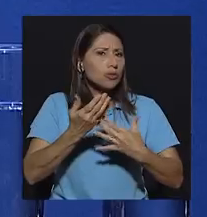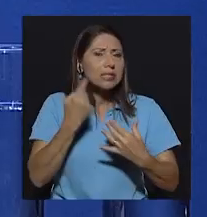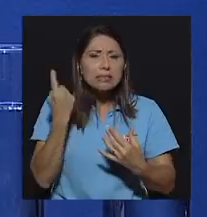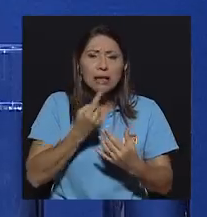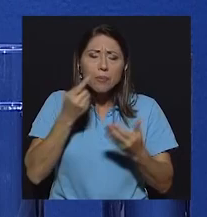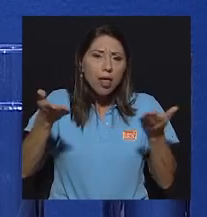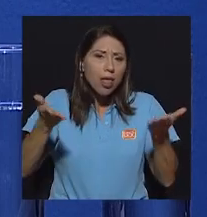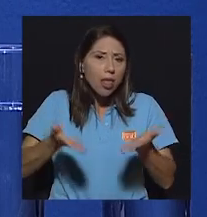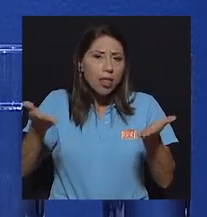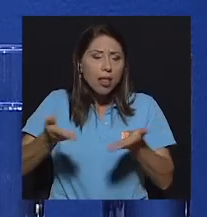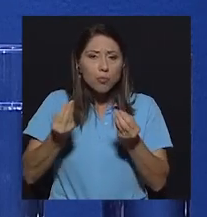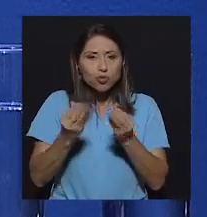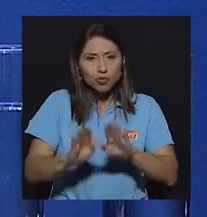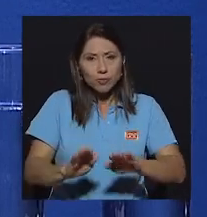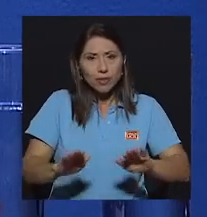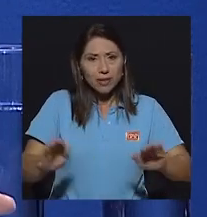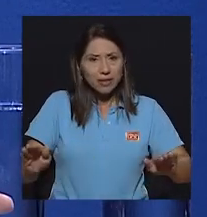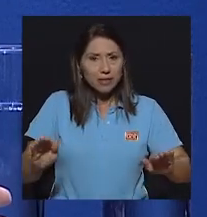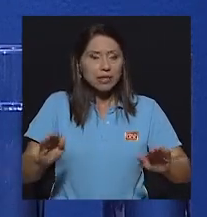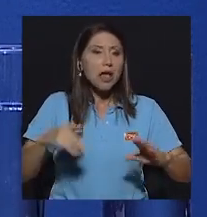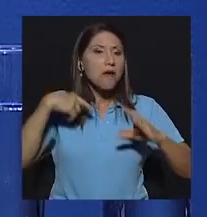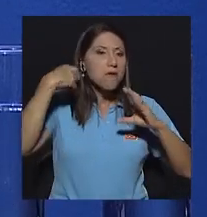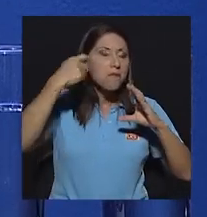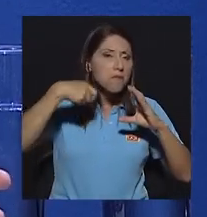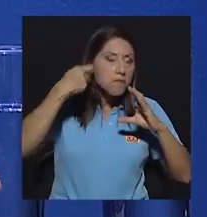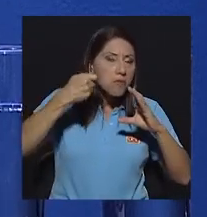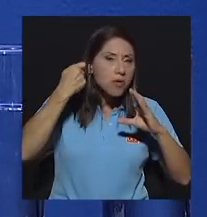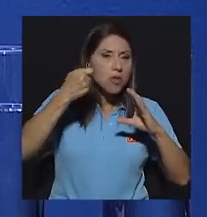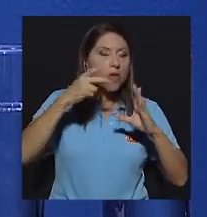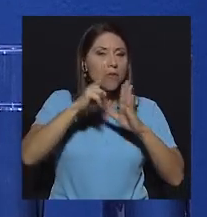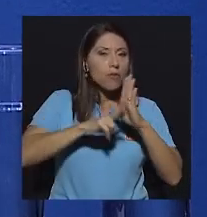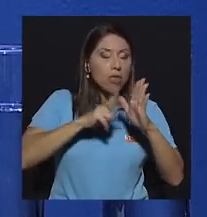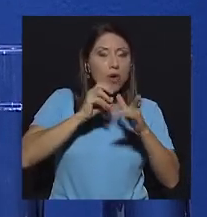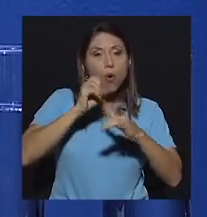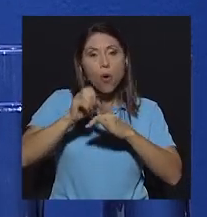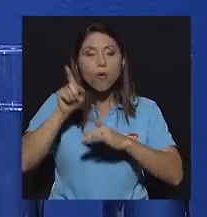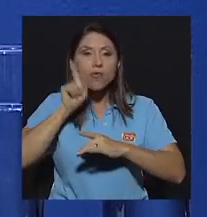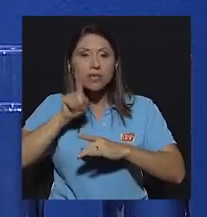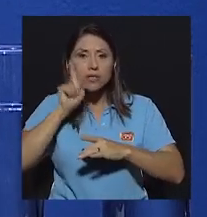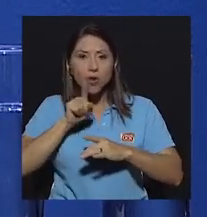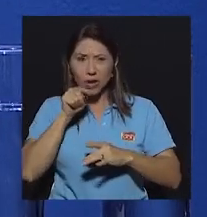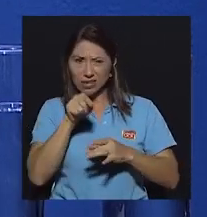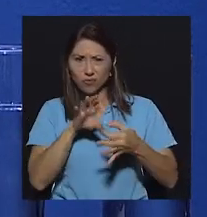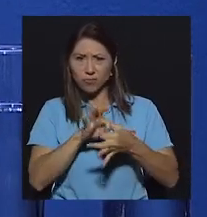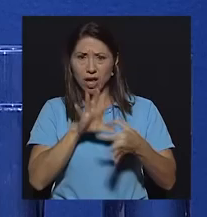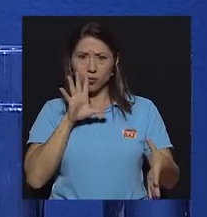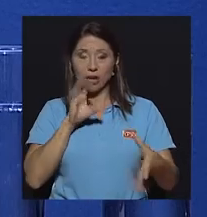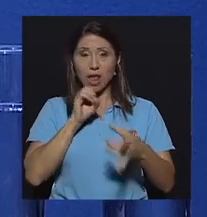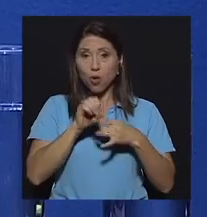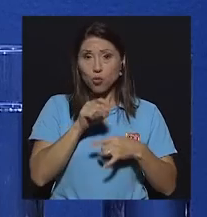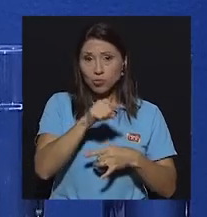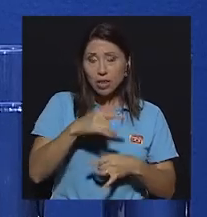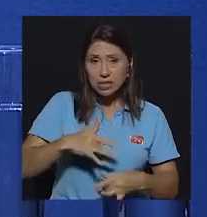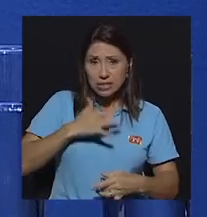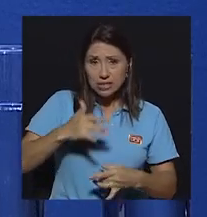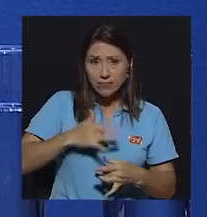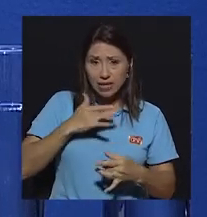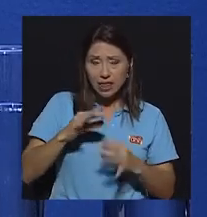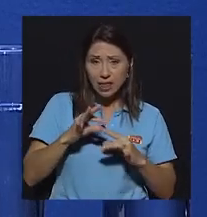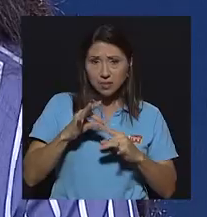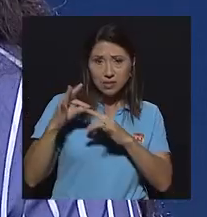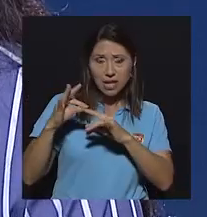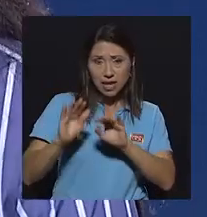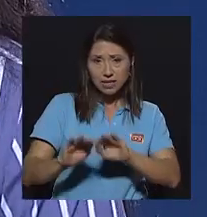ficción o documentales. ¿Es una casualidad o hay alguna sensibilidad especial tuya hacia la